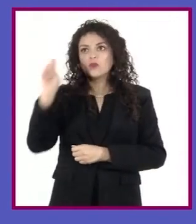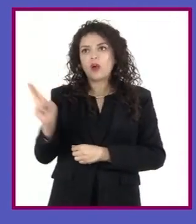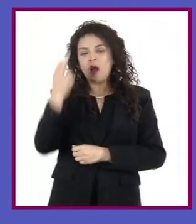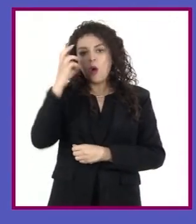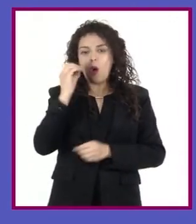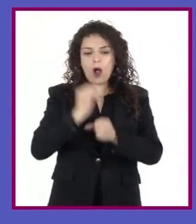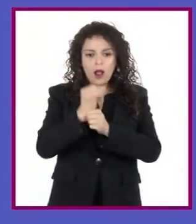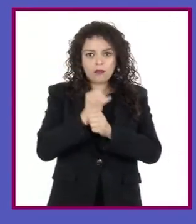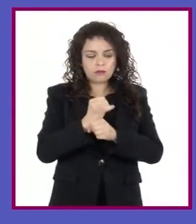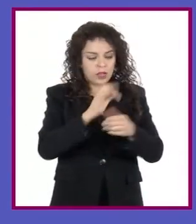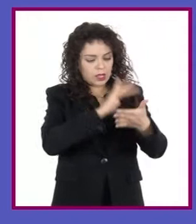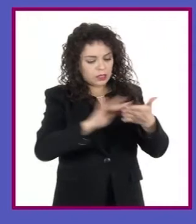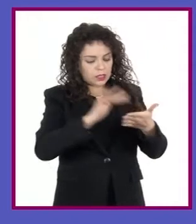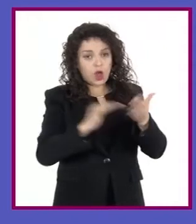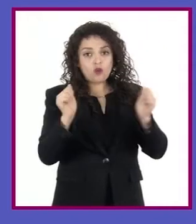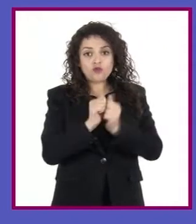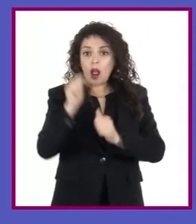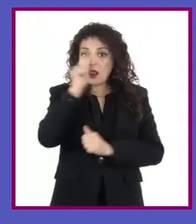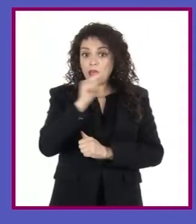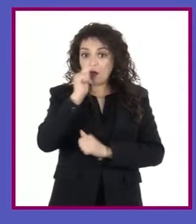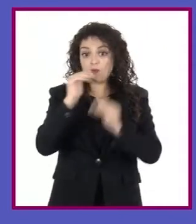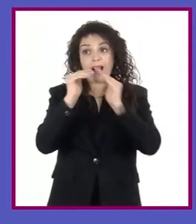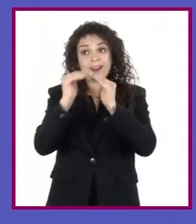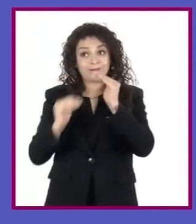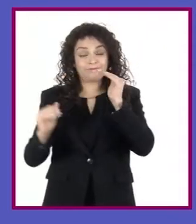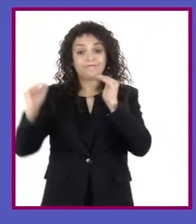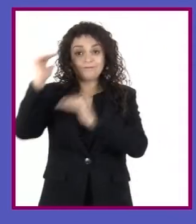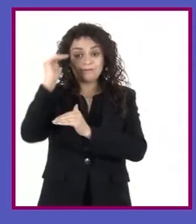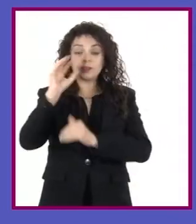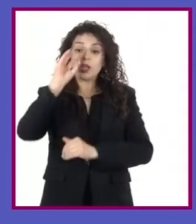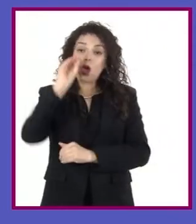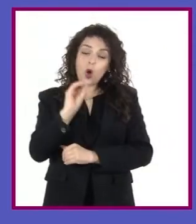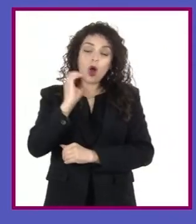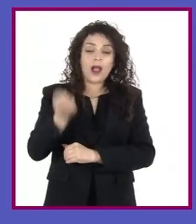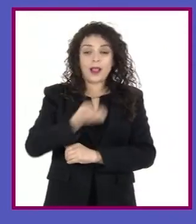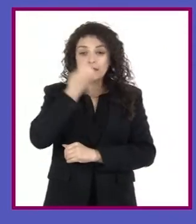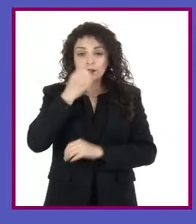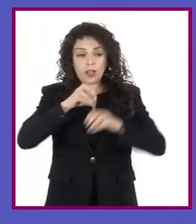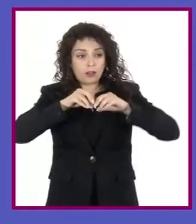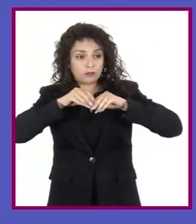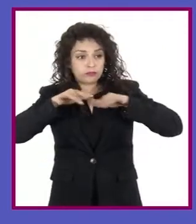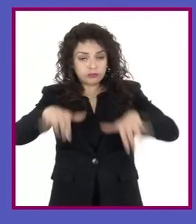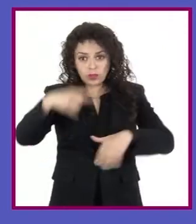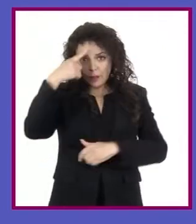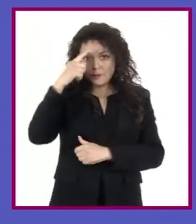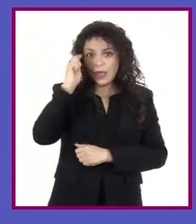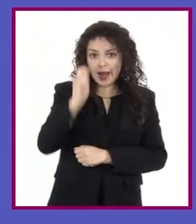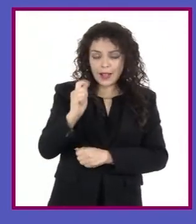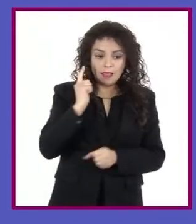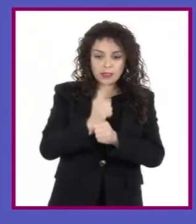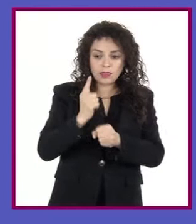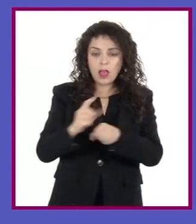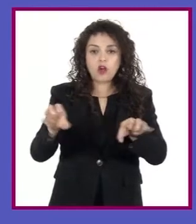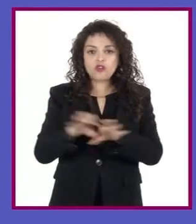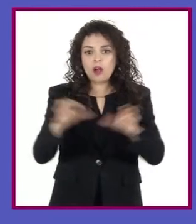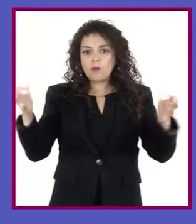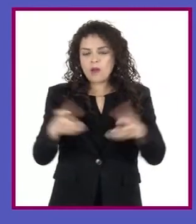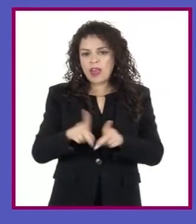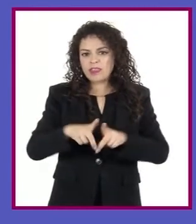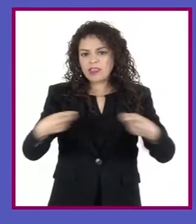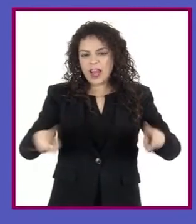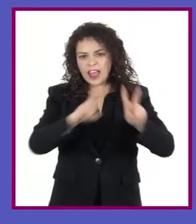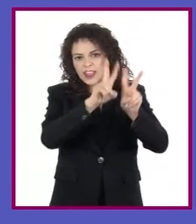con un lenguaje más elevado, los de divulgación o escolares, para observar cómo desarrollar el tema.